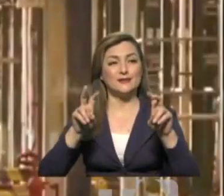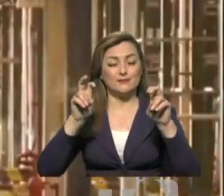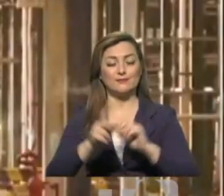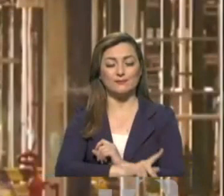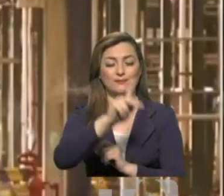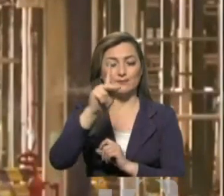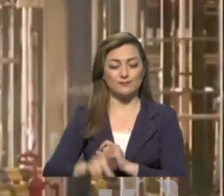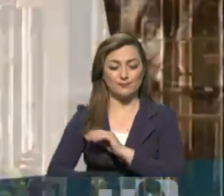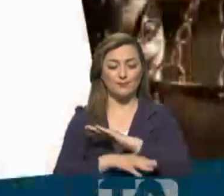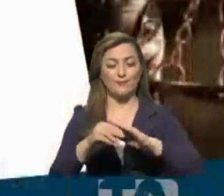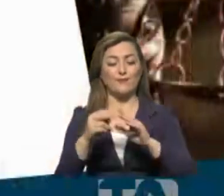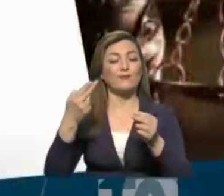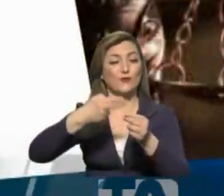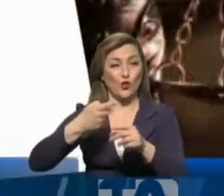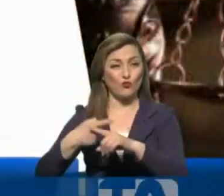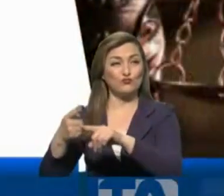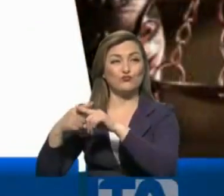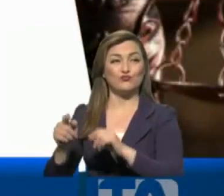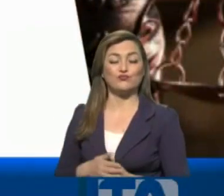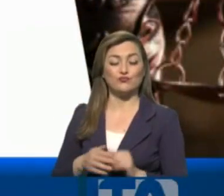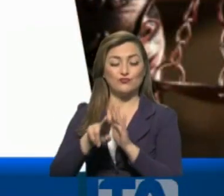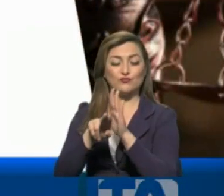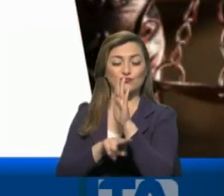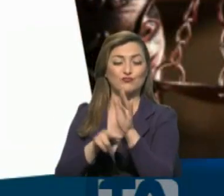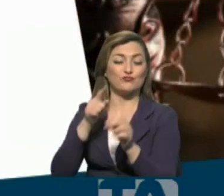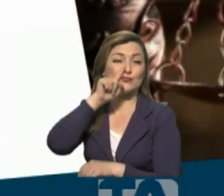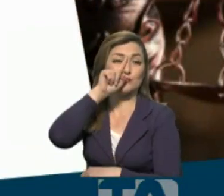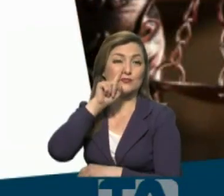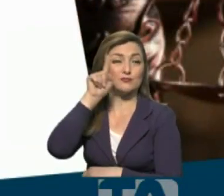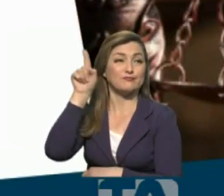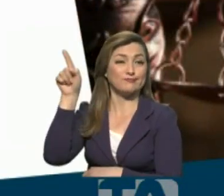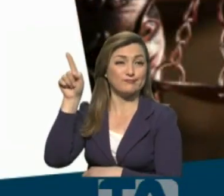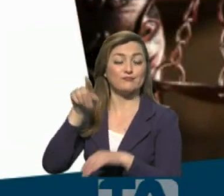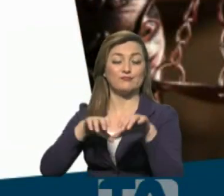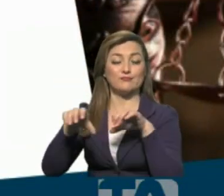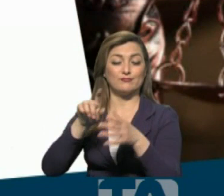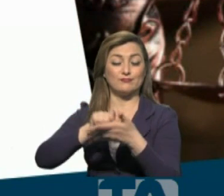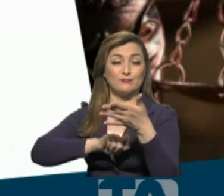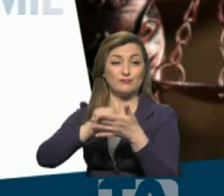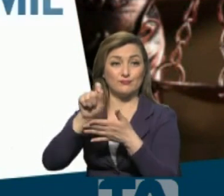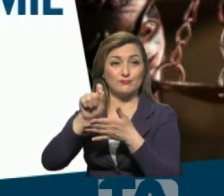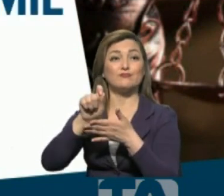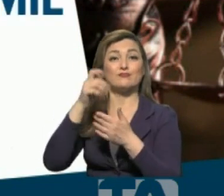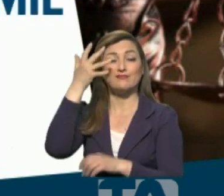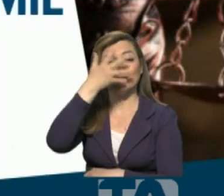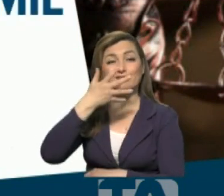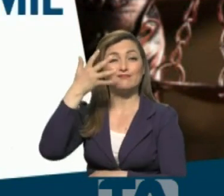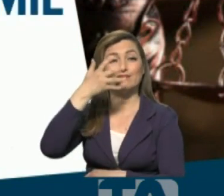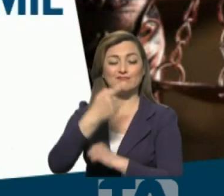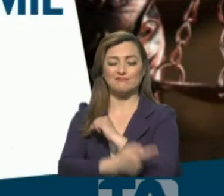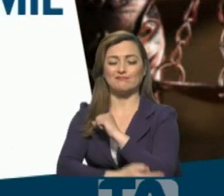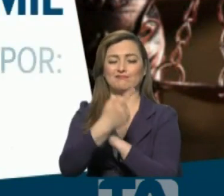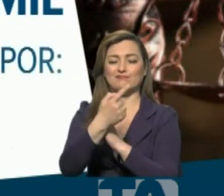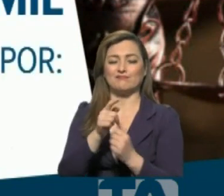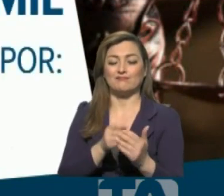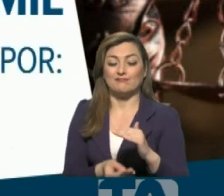lista de exfuncionarios, Marcelo Reyes, coordinador de contratos de la refinería de Esmeraldas, condenado en ese país por recibir